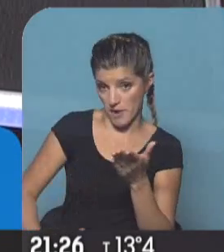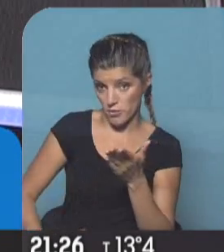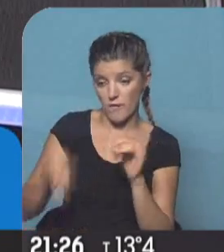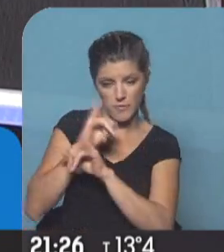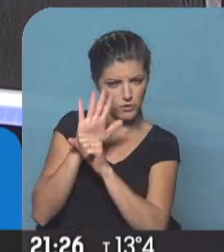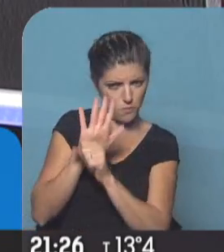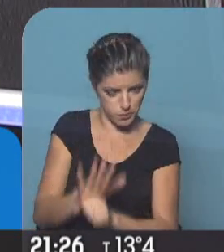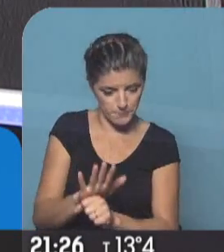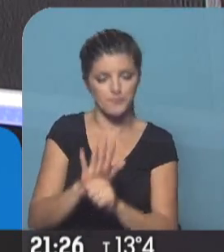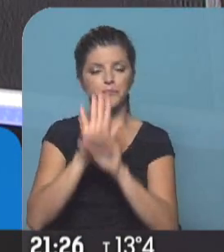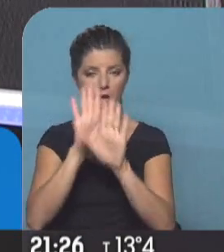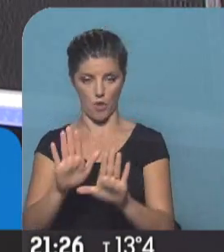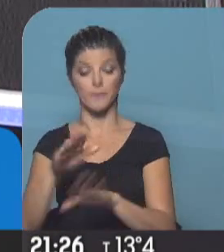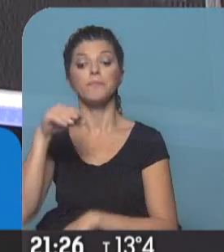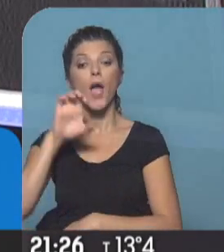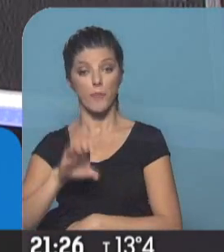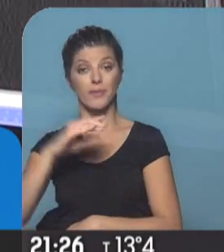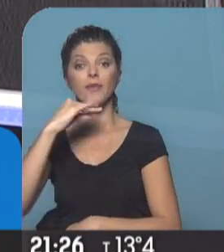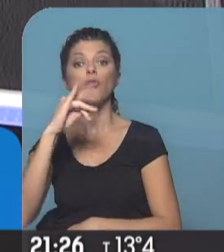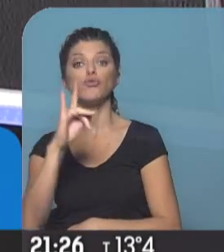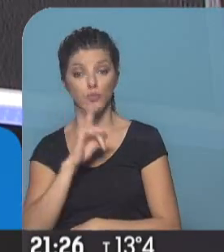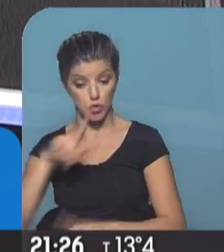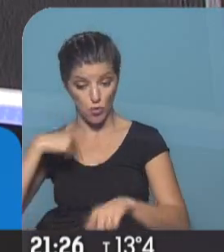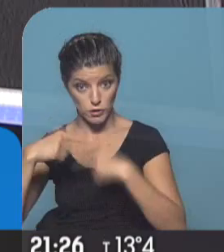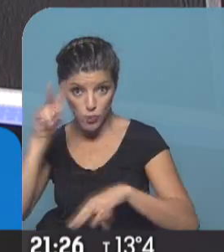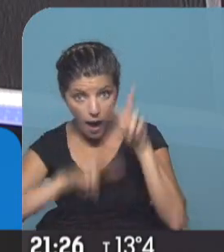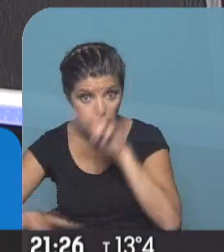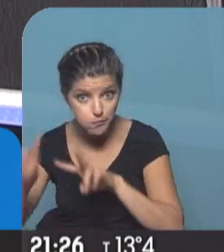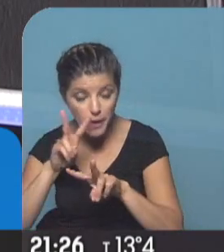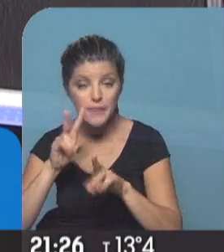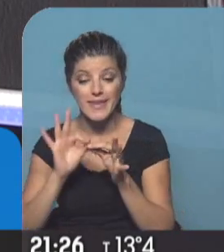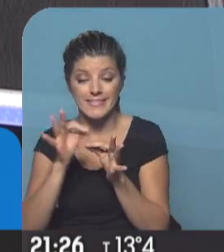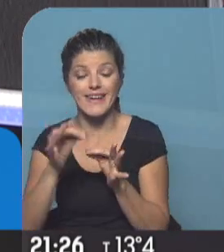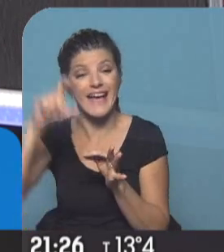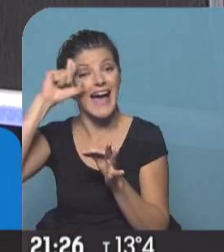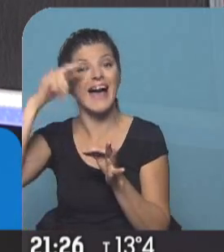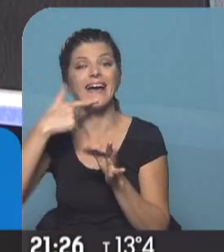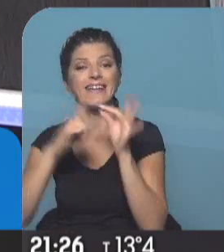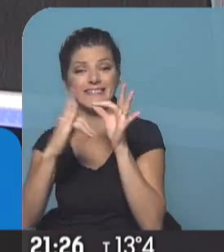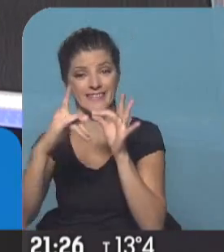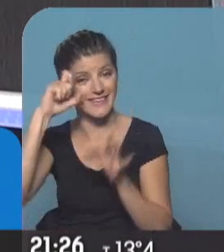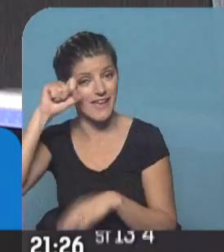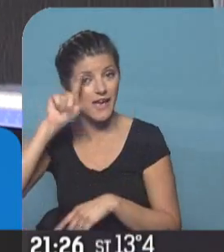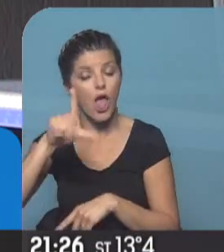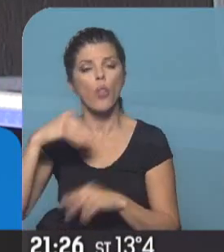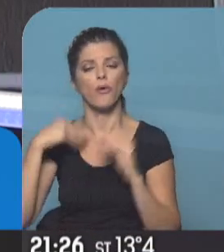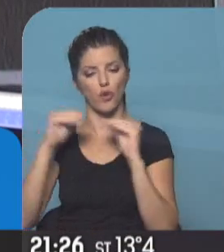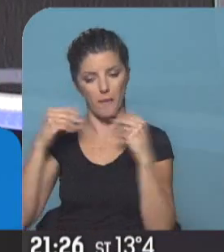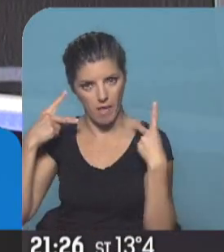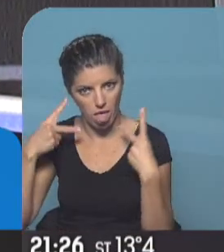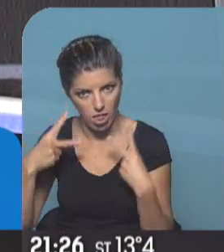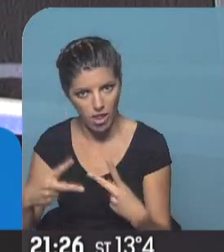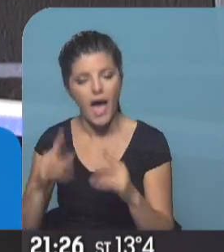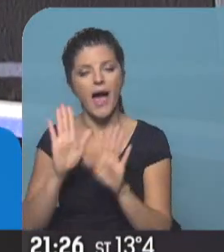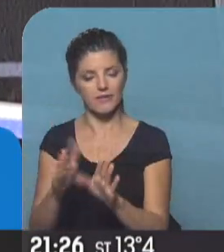¿qué es lo que ocurre en Chubut? Continúa el rastrillaje y allí, en las cercanías de Esquel, tenemos enviados de Televisión Pública Noticias. Con